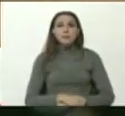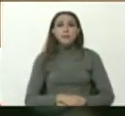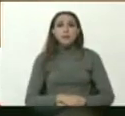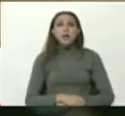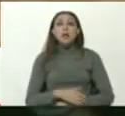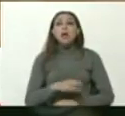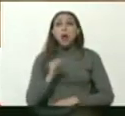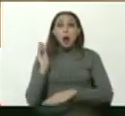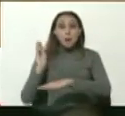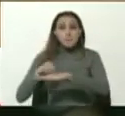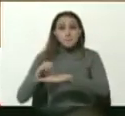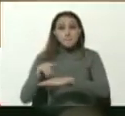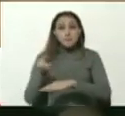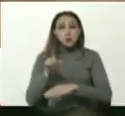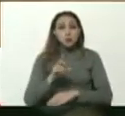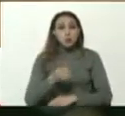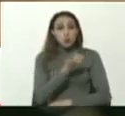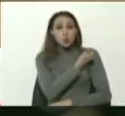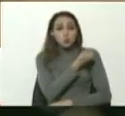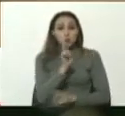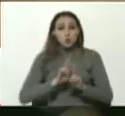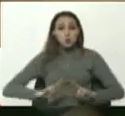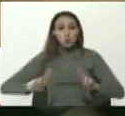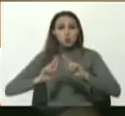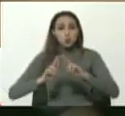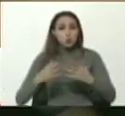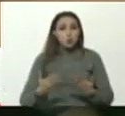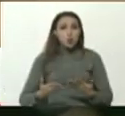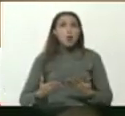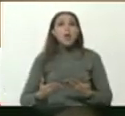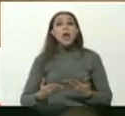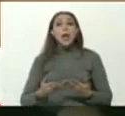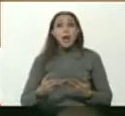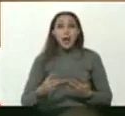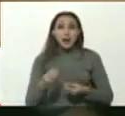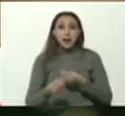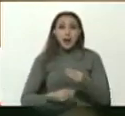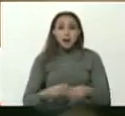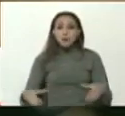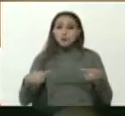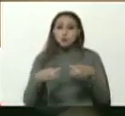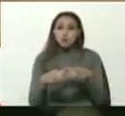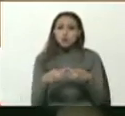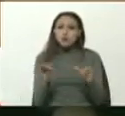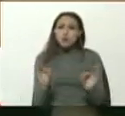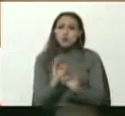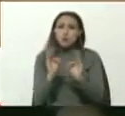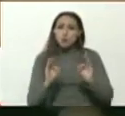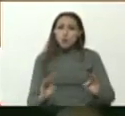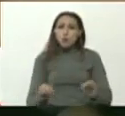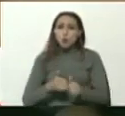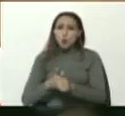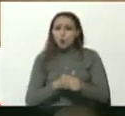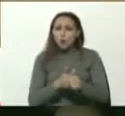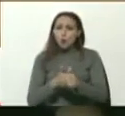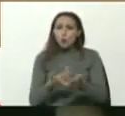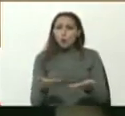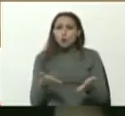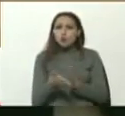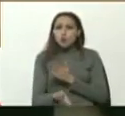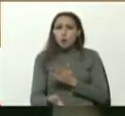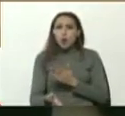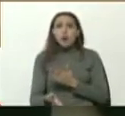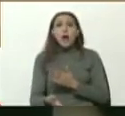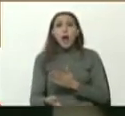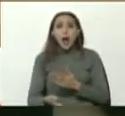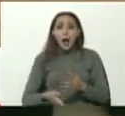a la alta comisionada acelerar la cooperación técnica para el establecimiento de un mecanismo nacional de seguimiento a las recomendaciones del